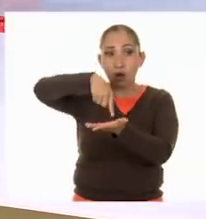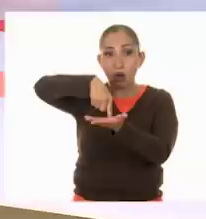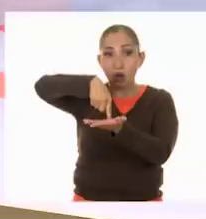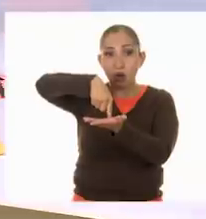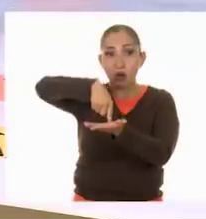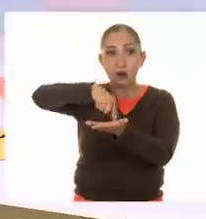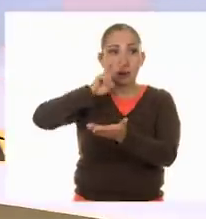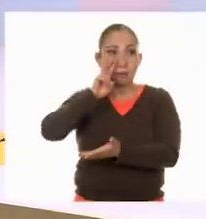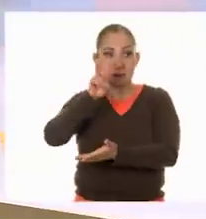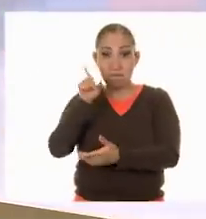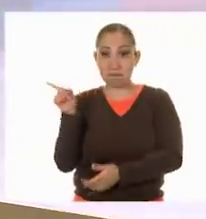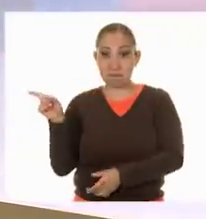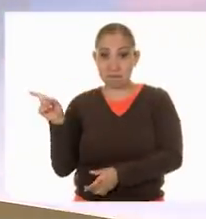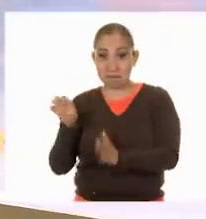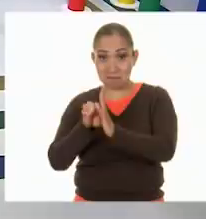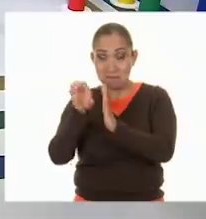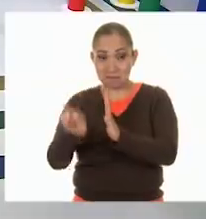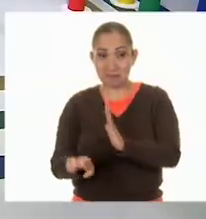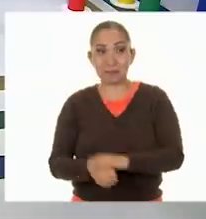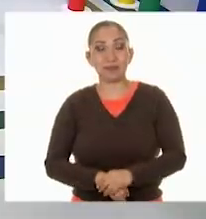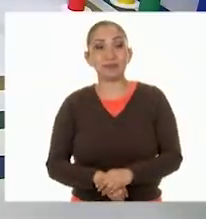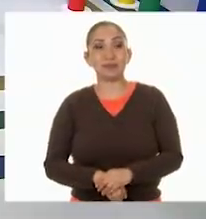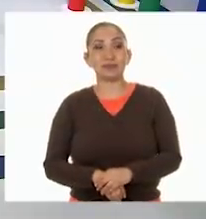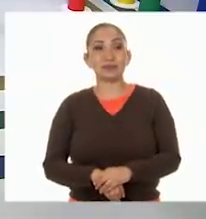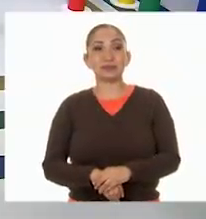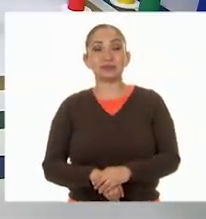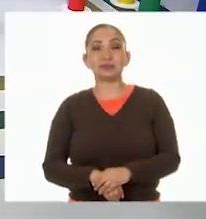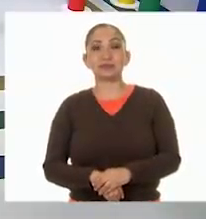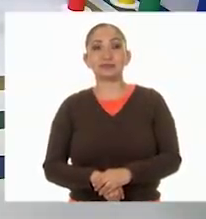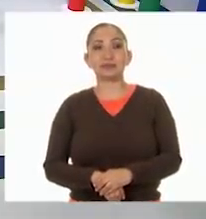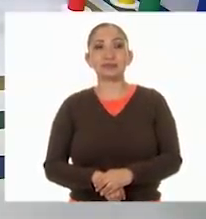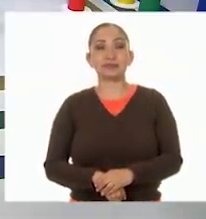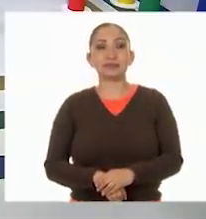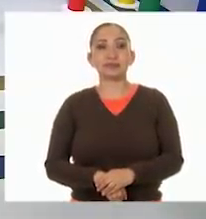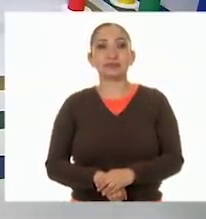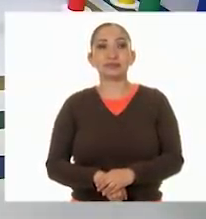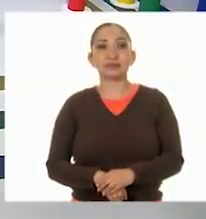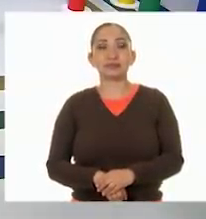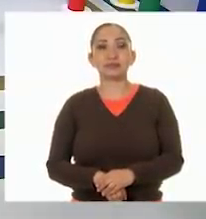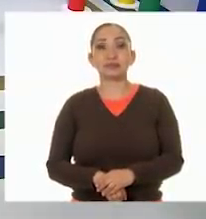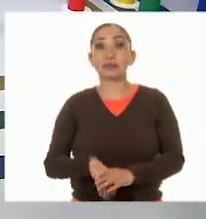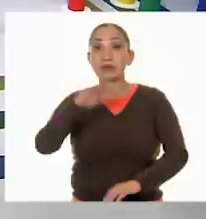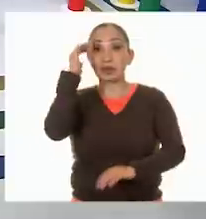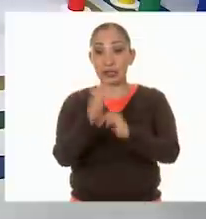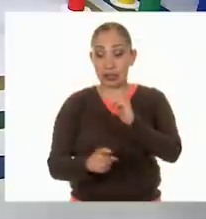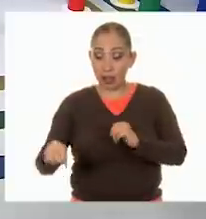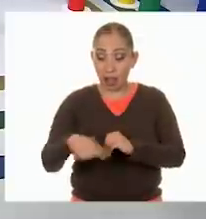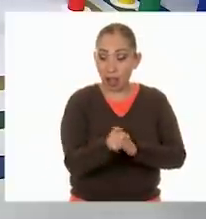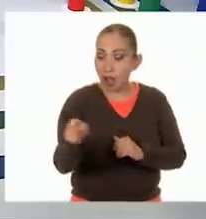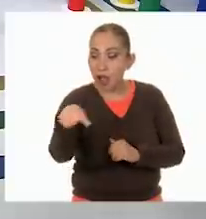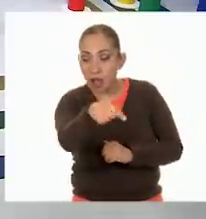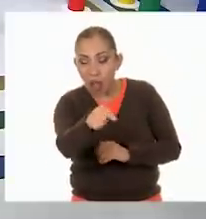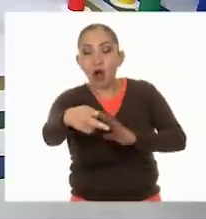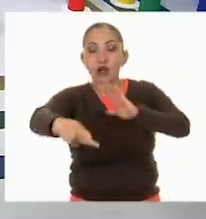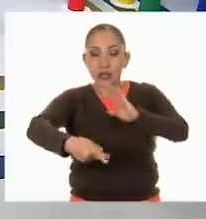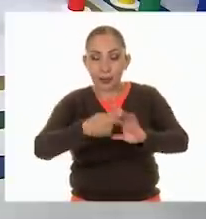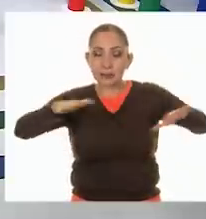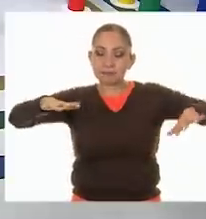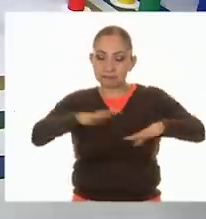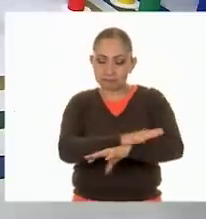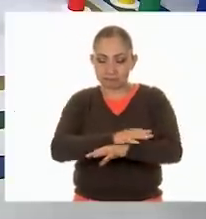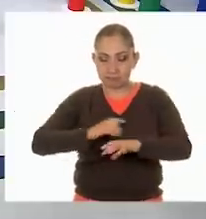allá y dos. Muy bien. Y así seguimos, ¿ok? Ok. Bien, cuando termines vas a volver a construir tu